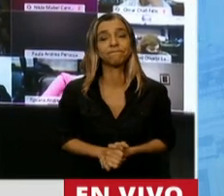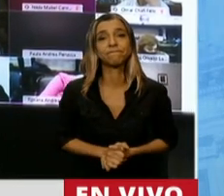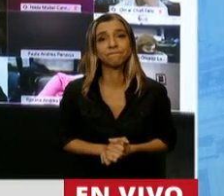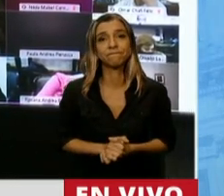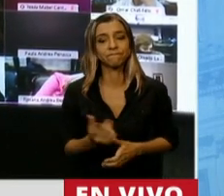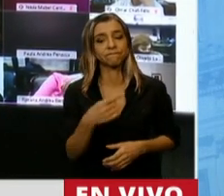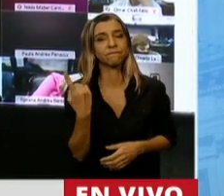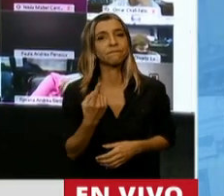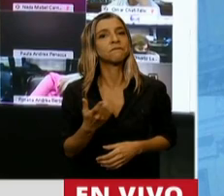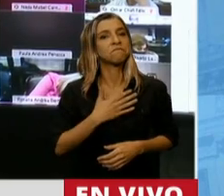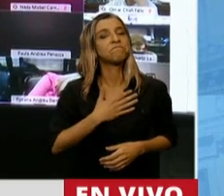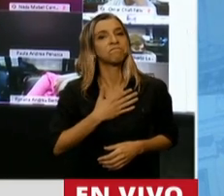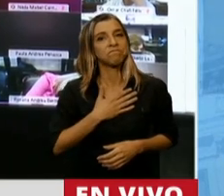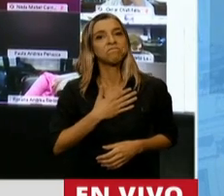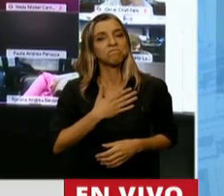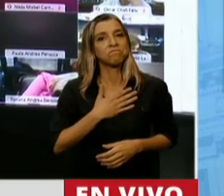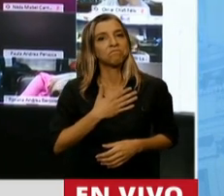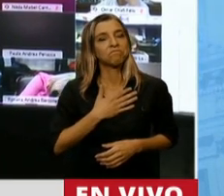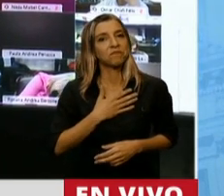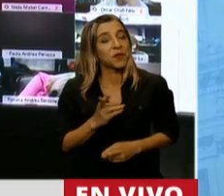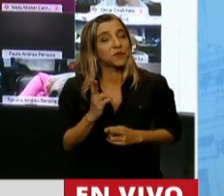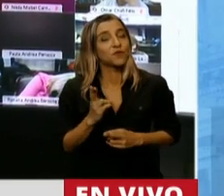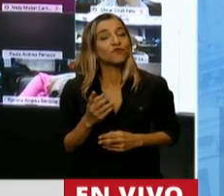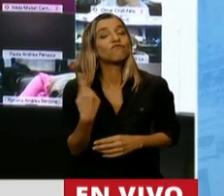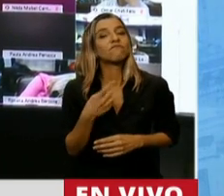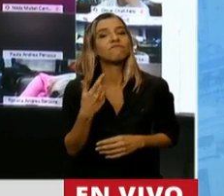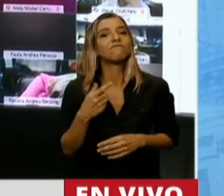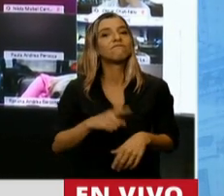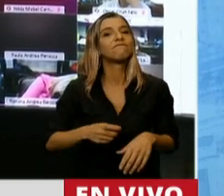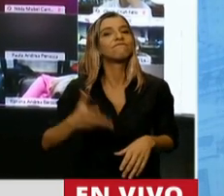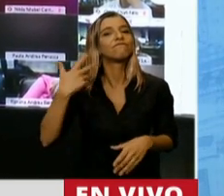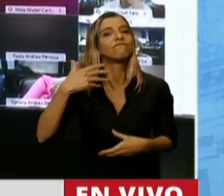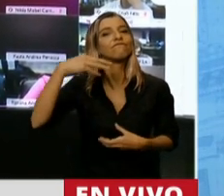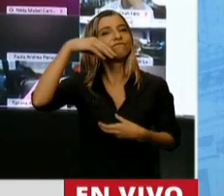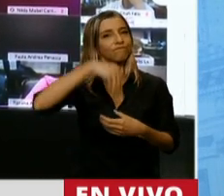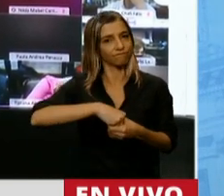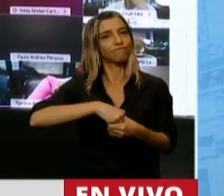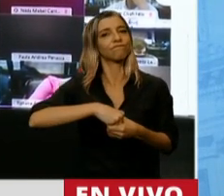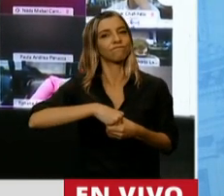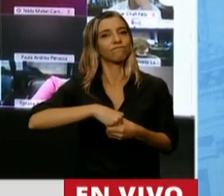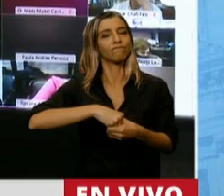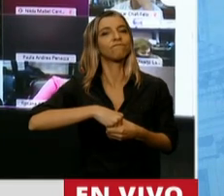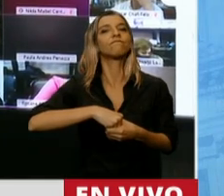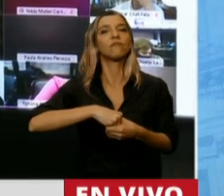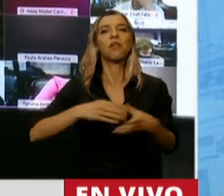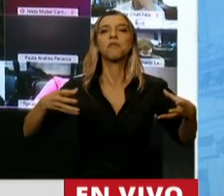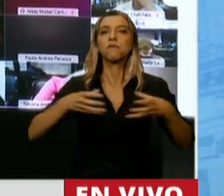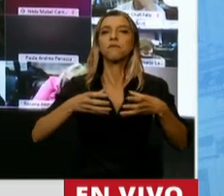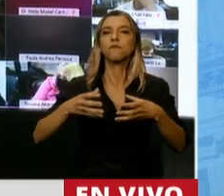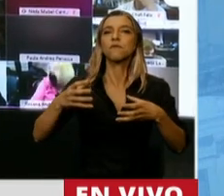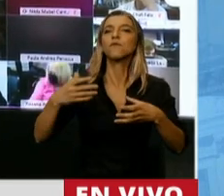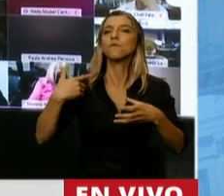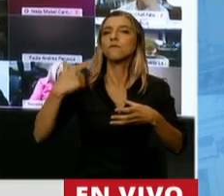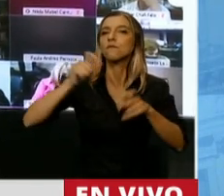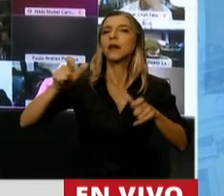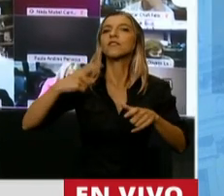tuvimos el privilegio extraordinario de formar parte de la generación que devolvió la